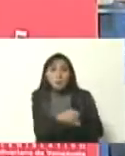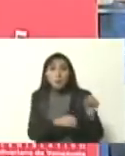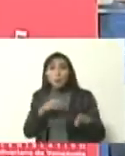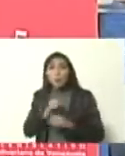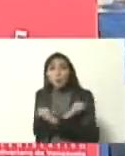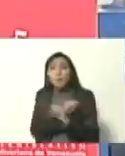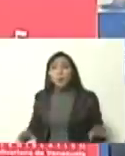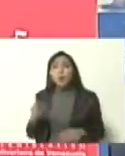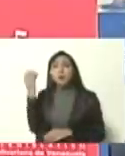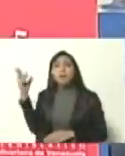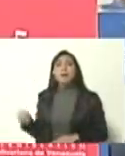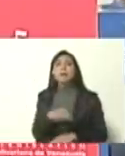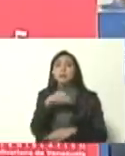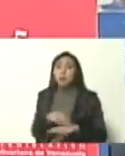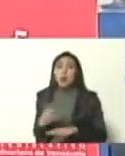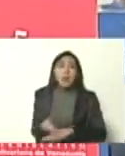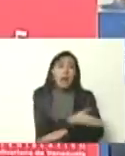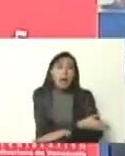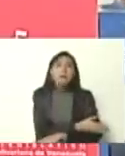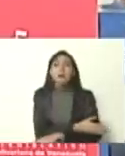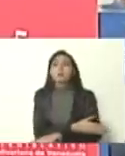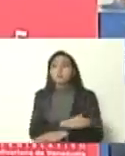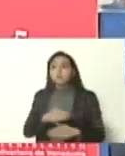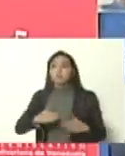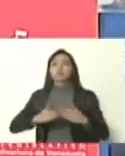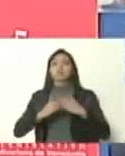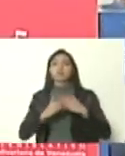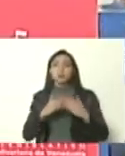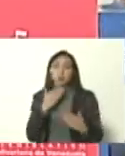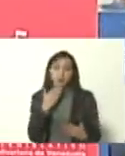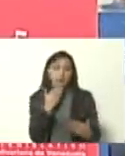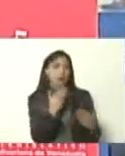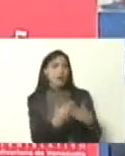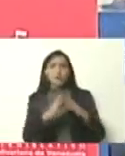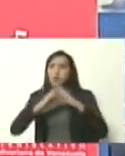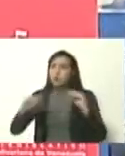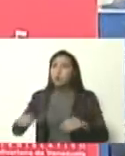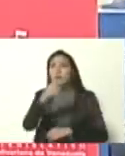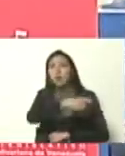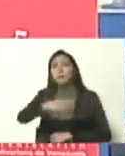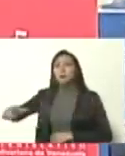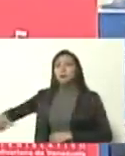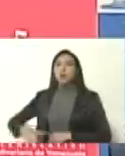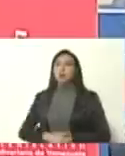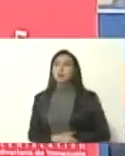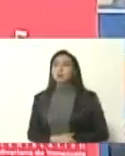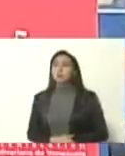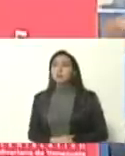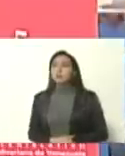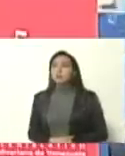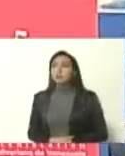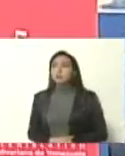sido detenido a tiempo. Muchas gracias. Gracias a todos y a todas.